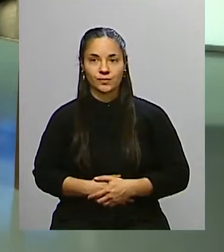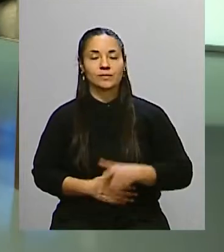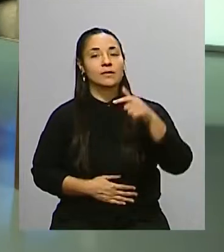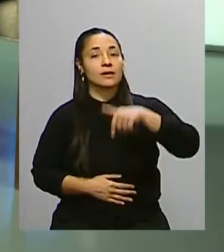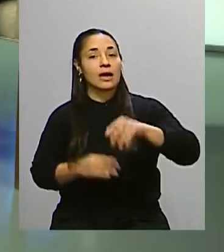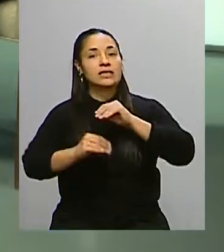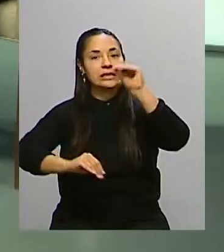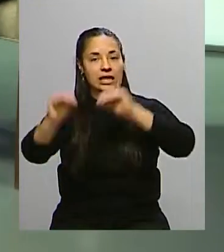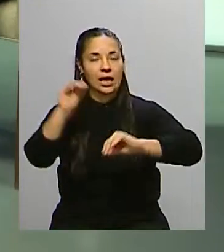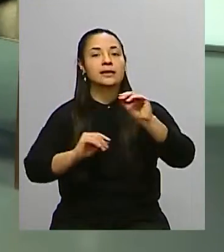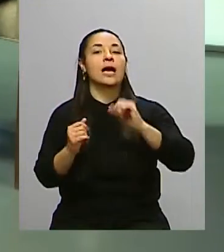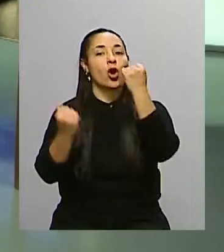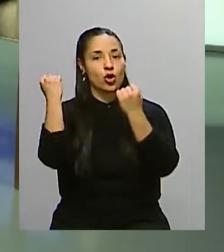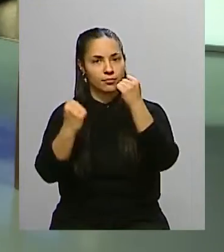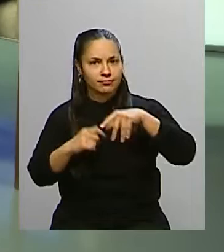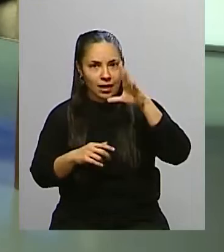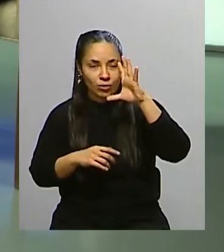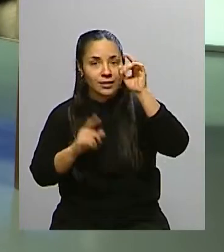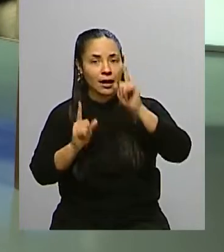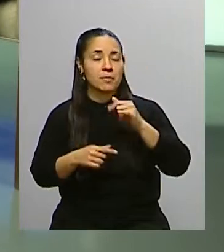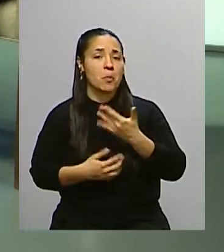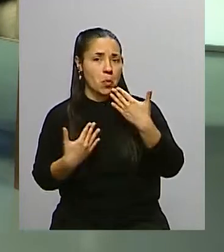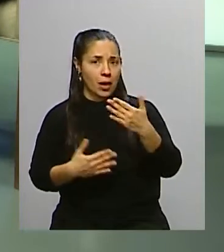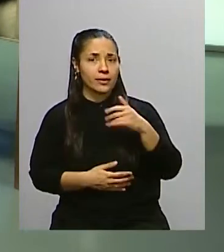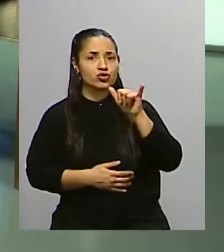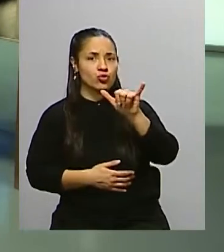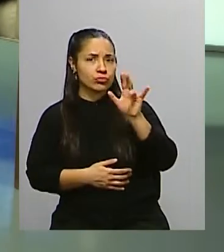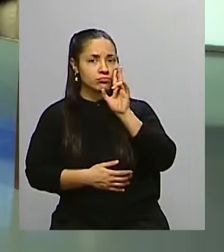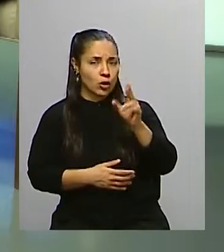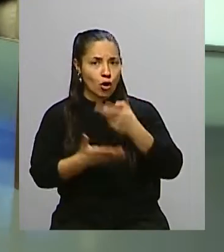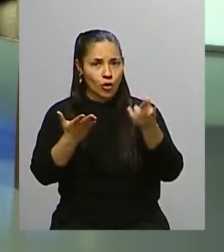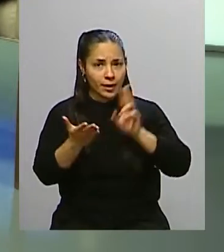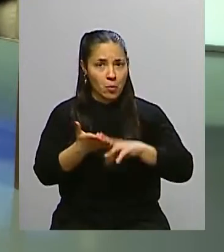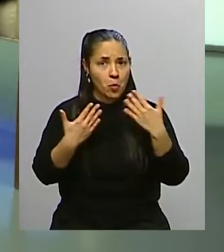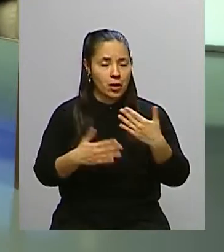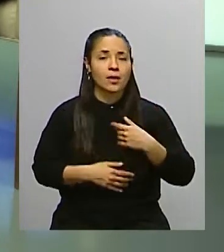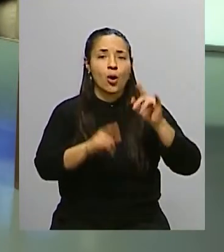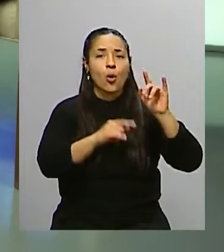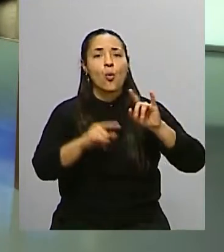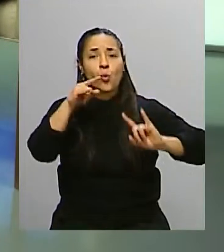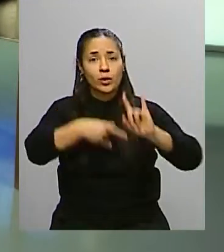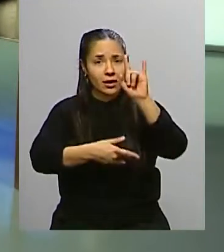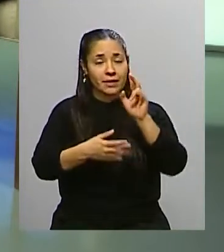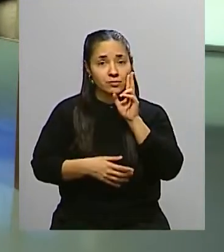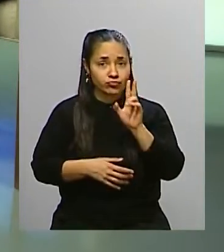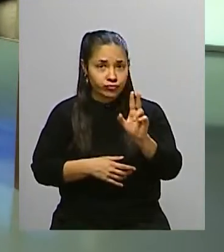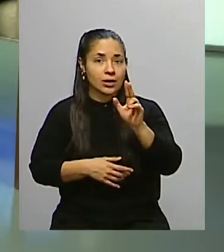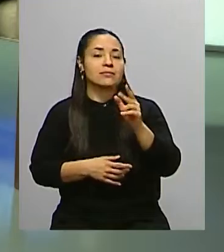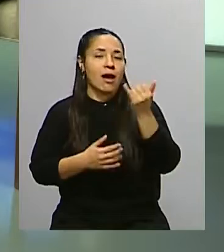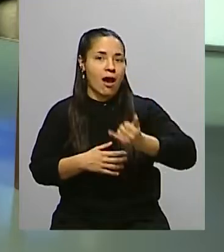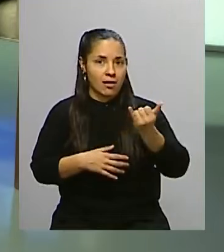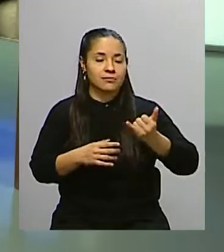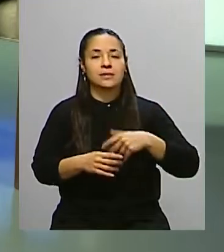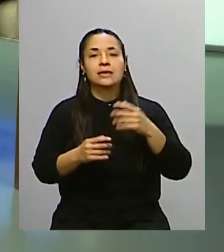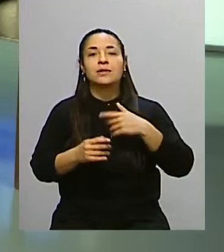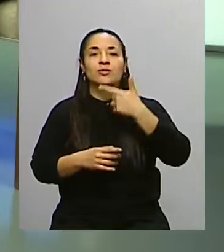Estamos en Chat Económico. Recuerden que estamos también en YouTube. Si quieren volver a ver el programa, lo pueden hacer. Nos buscan como Unidiversidad y ahí nos van a encontrar. Estamos en